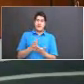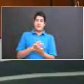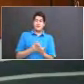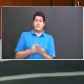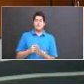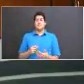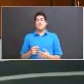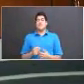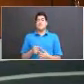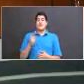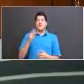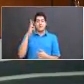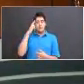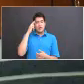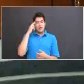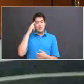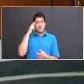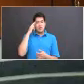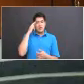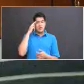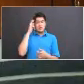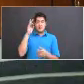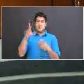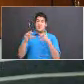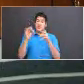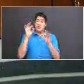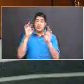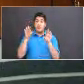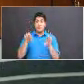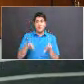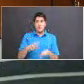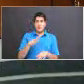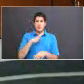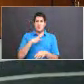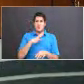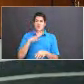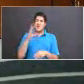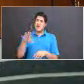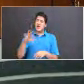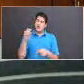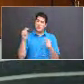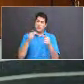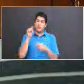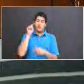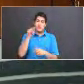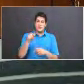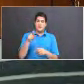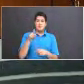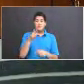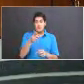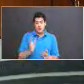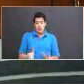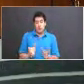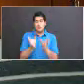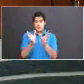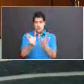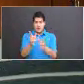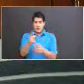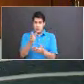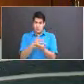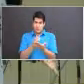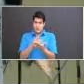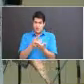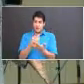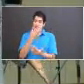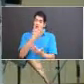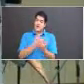y te recuerdas que alguien tiene algo contra ti, que dejes la ofrenda y te vas a poner a cuentas. Eso quiere decir que no